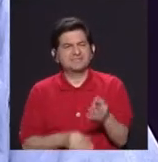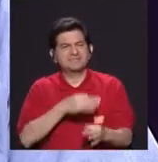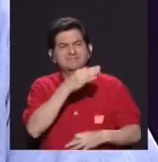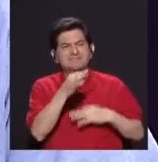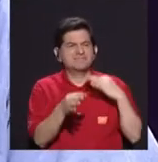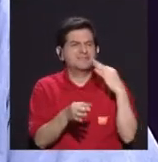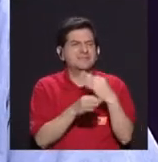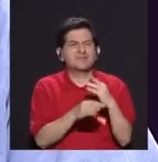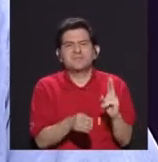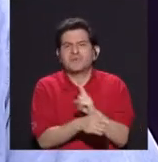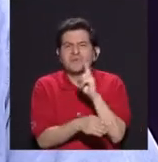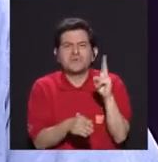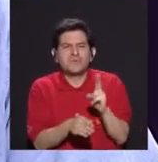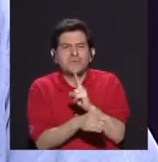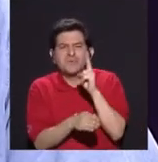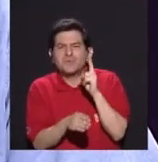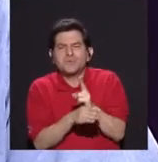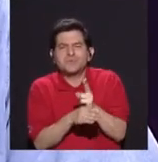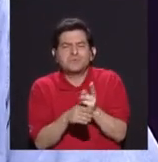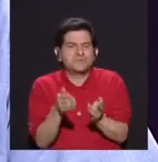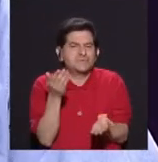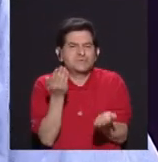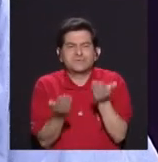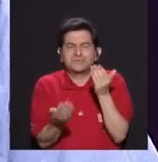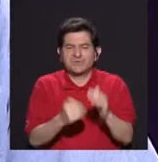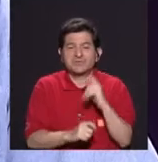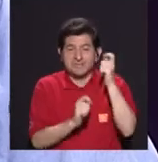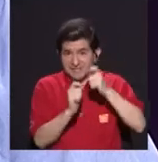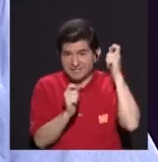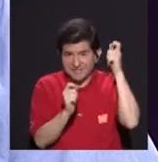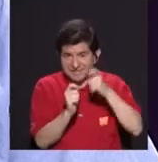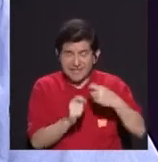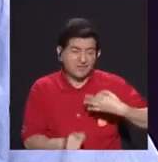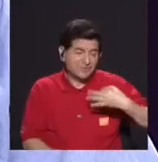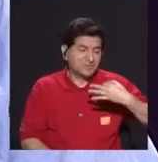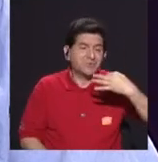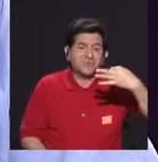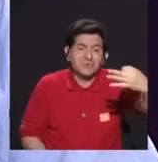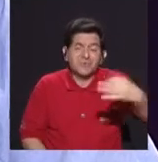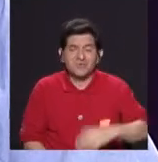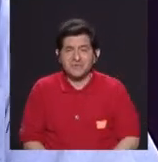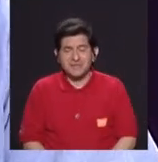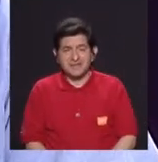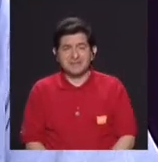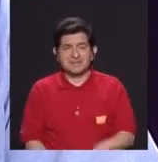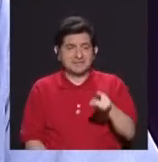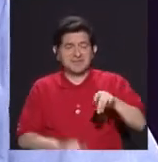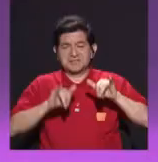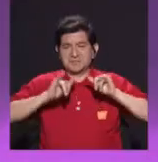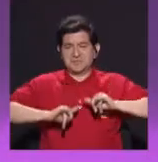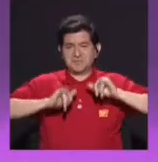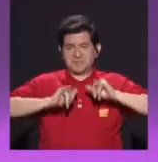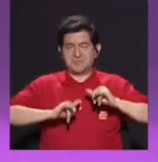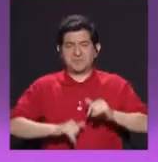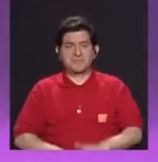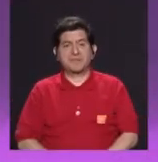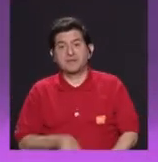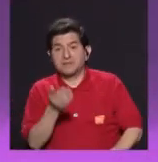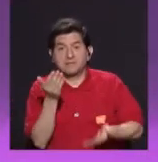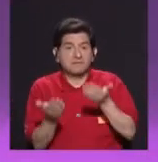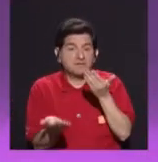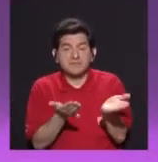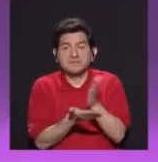útiles en el sentido de precisamente por lo cotidiano que no se nos queda más dice nos puede quedar más